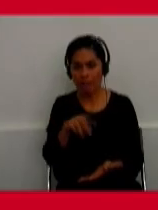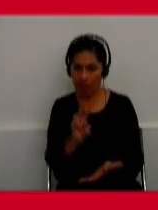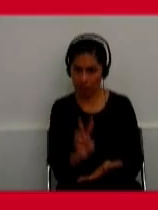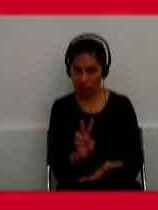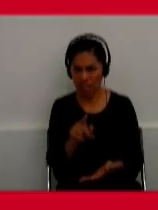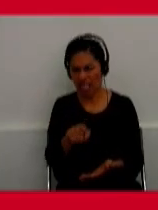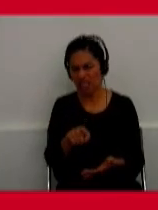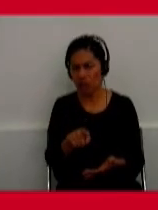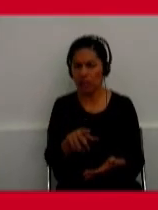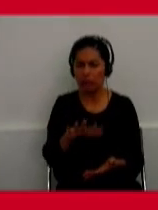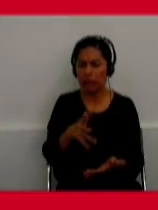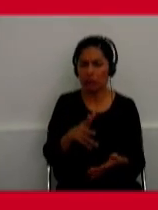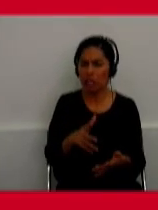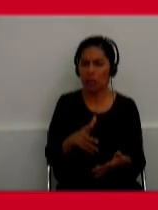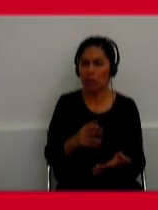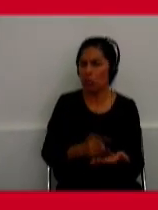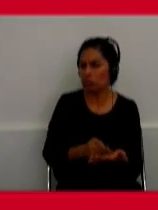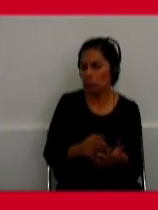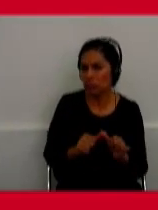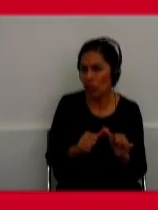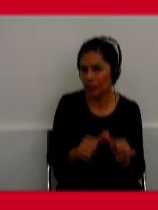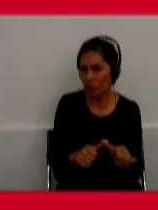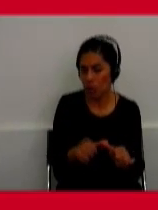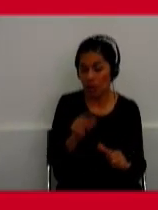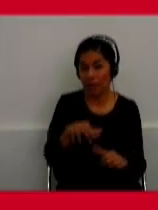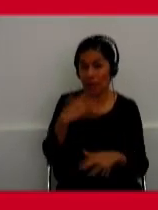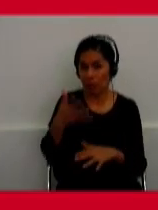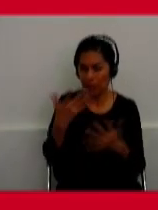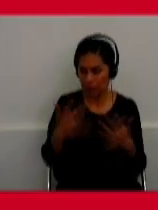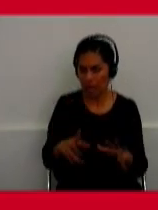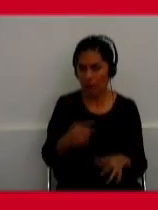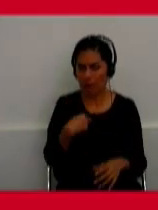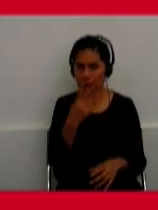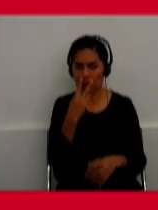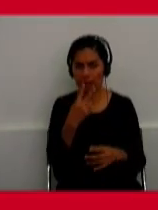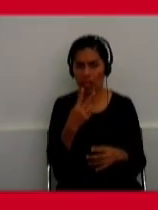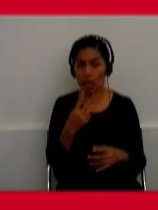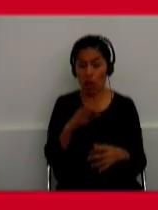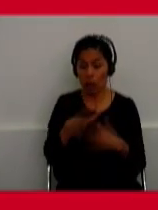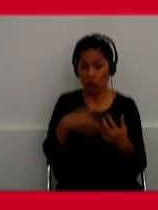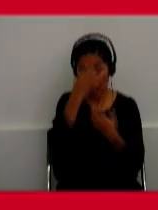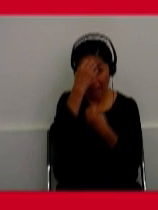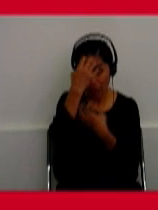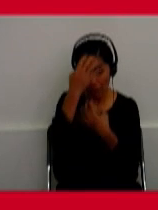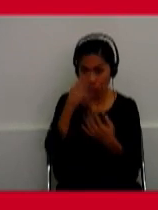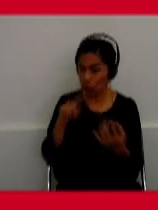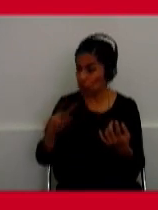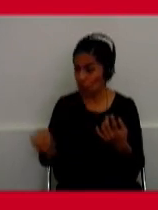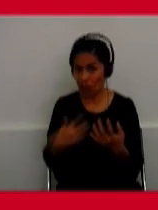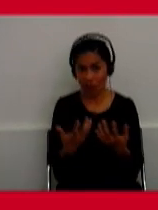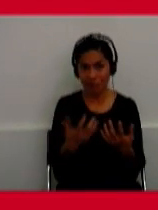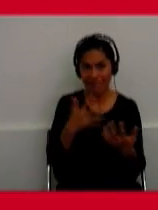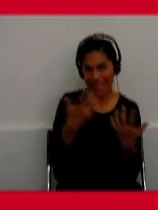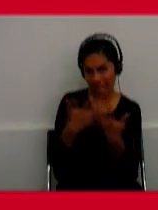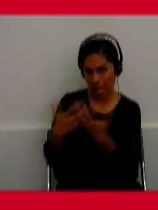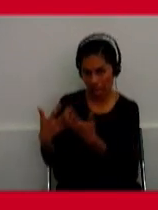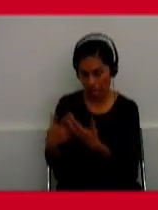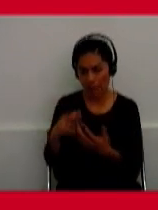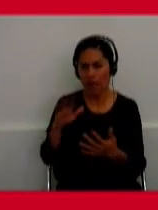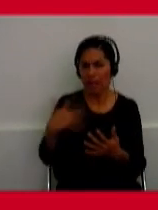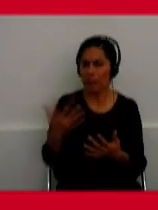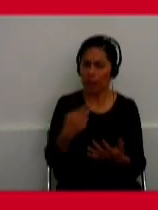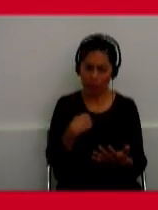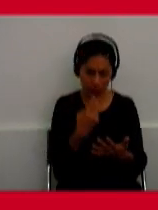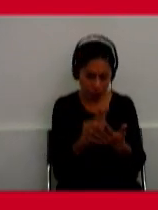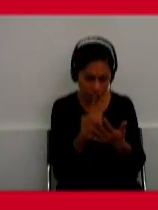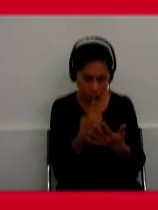¿no? Más adelante vamos a ver cómo se cruza la información. Después también tenemos este otro tipo de ensayo